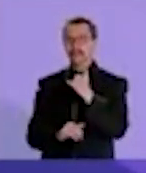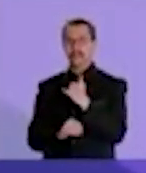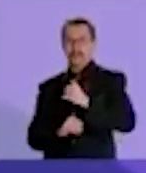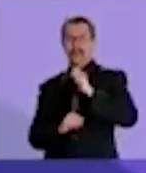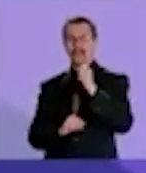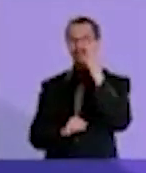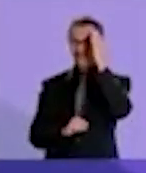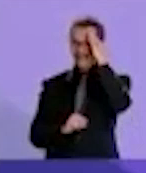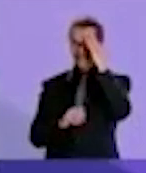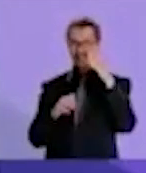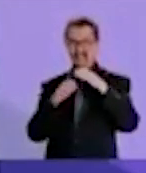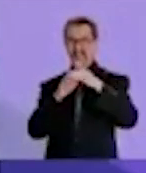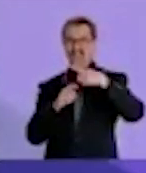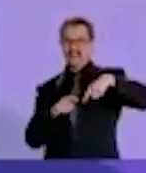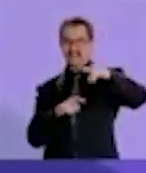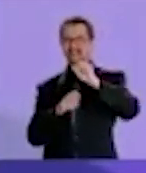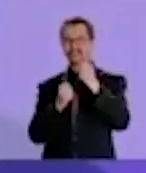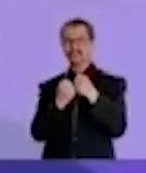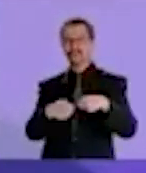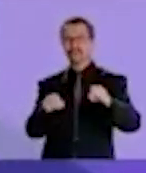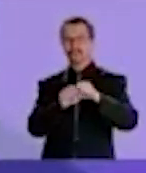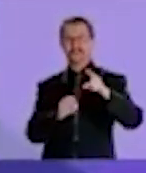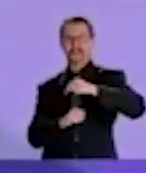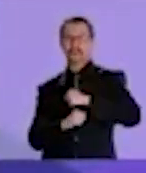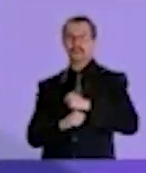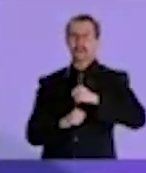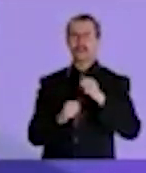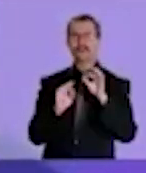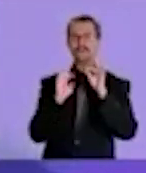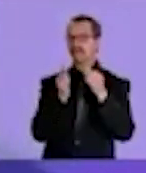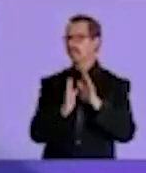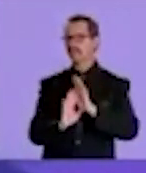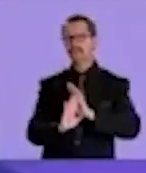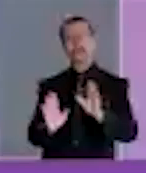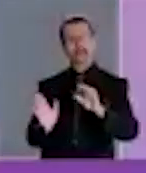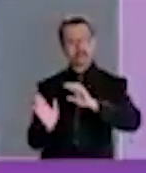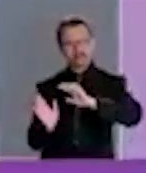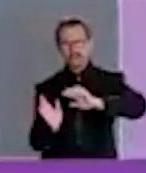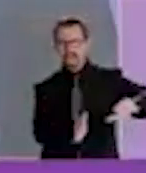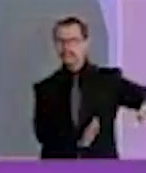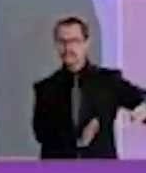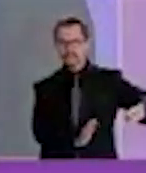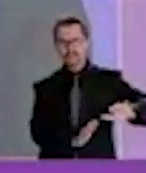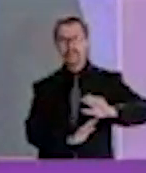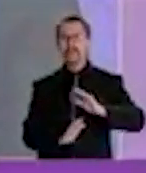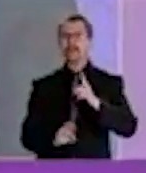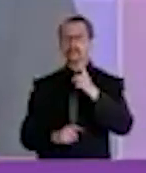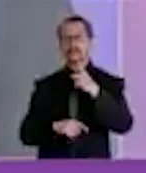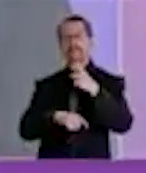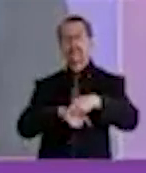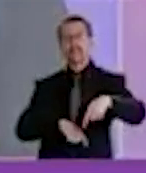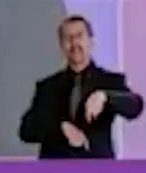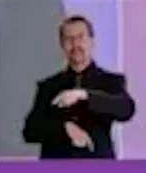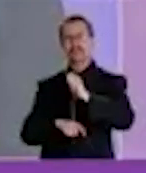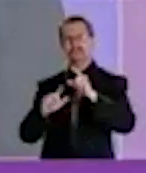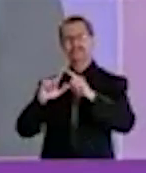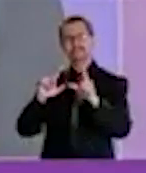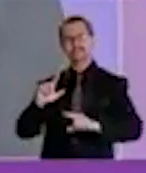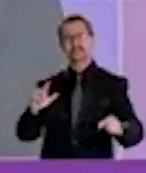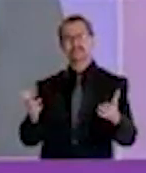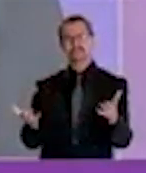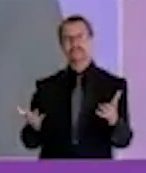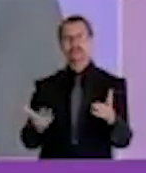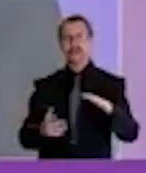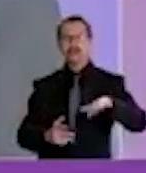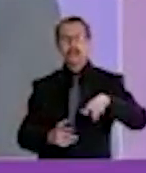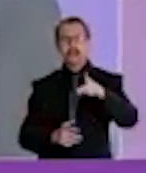que más daña al país usted estuvo en guerrero hace poco y dijo allá que va a impulsar esto que acaba de decir la sustitución